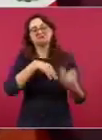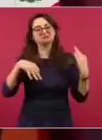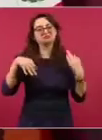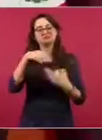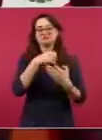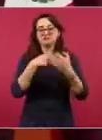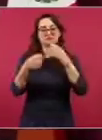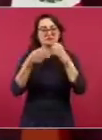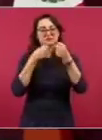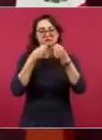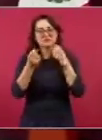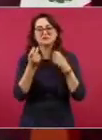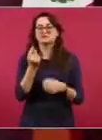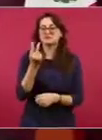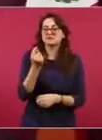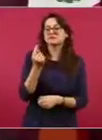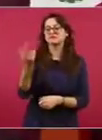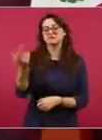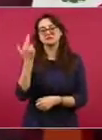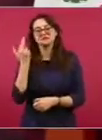medios